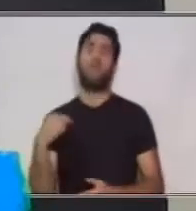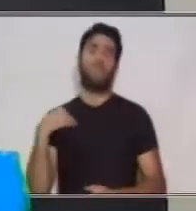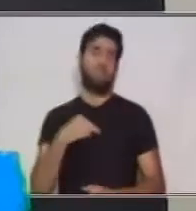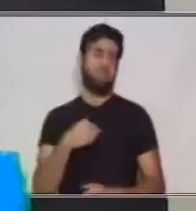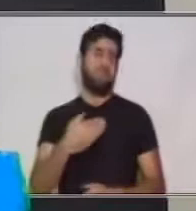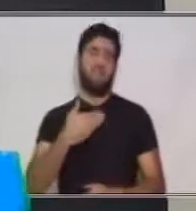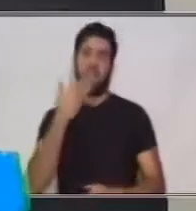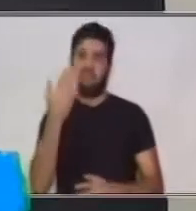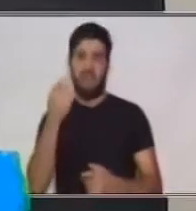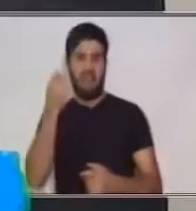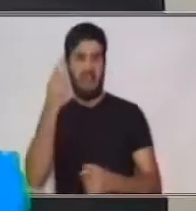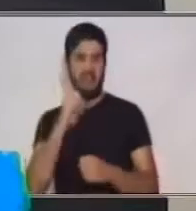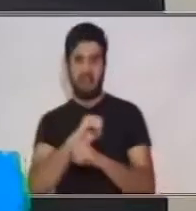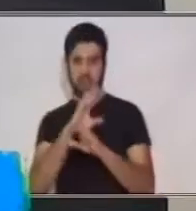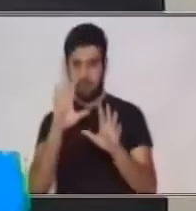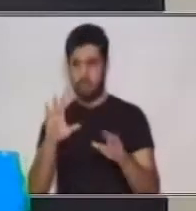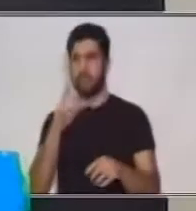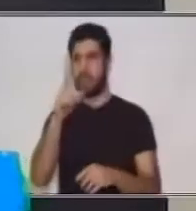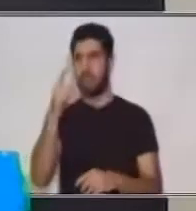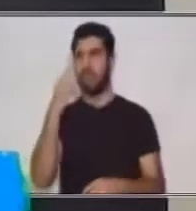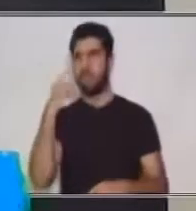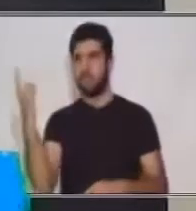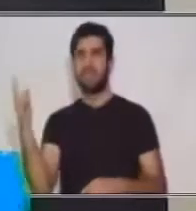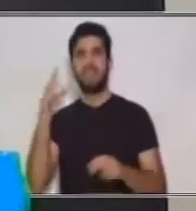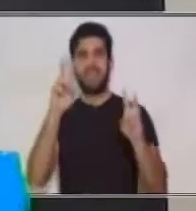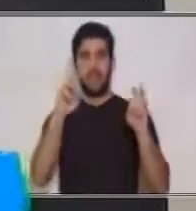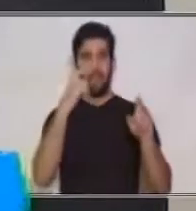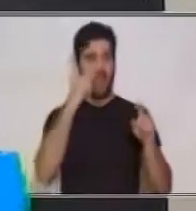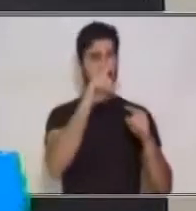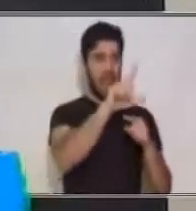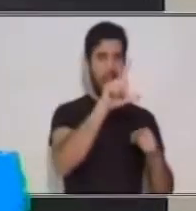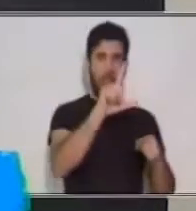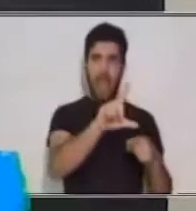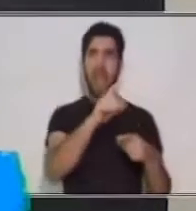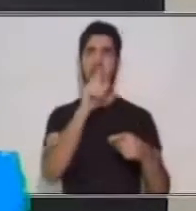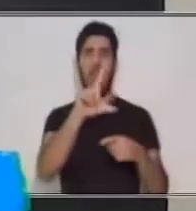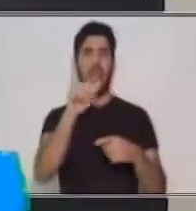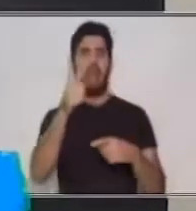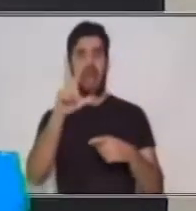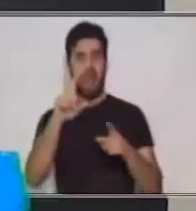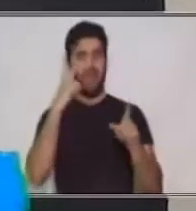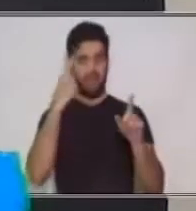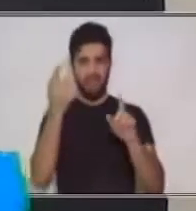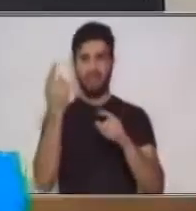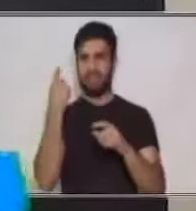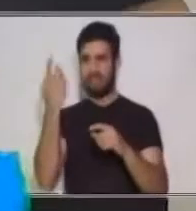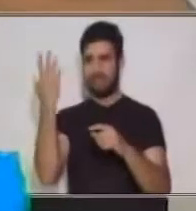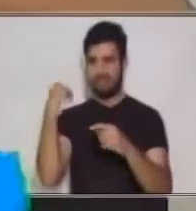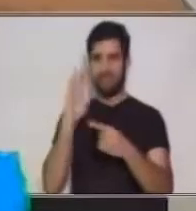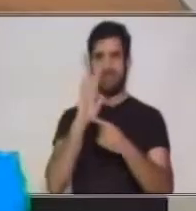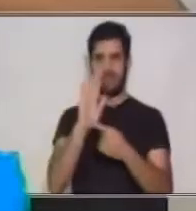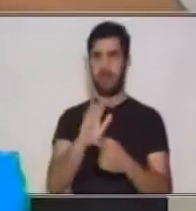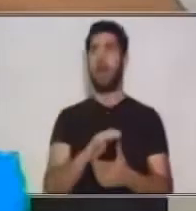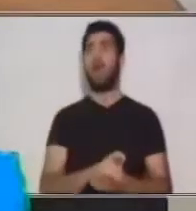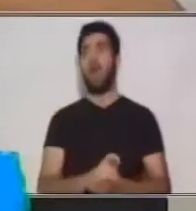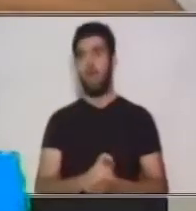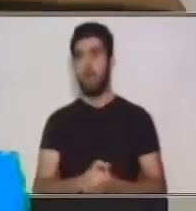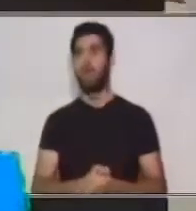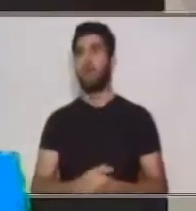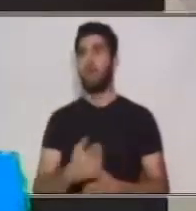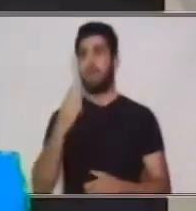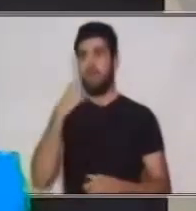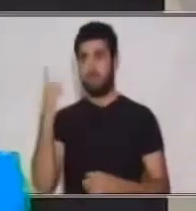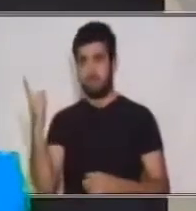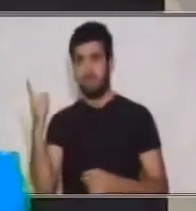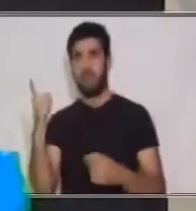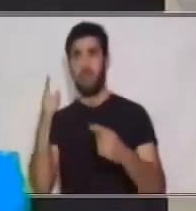mis postulados. Entonces, ¿qué postulado es el que me conviene trabajar? Veamos. Bien, tenemos un ángulo